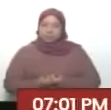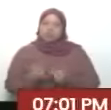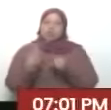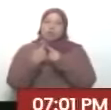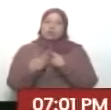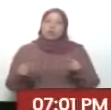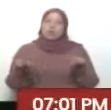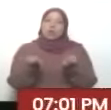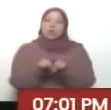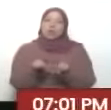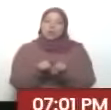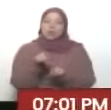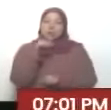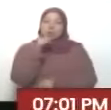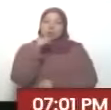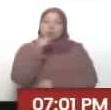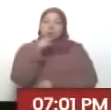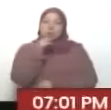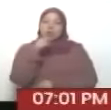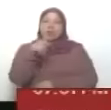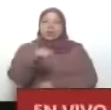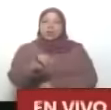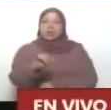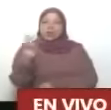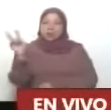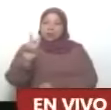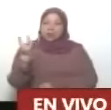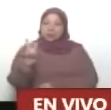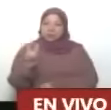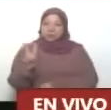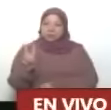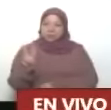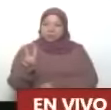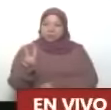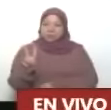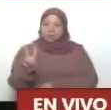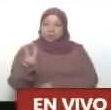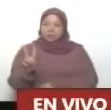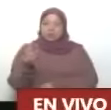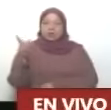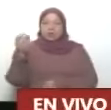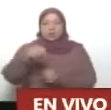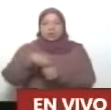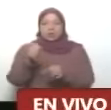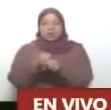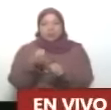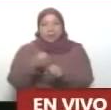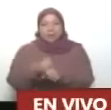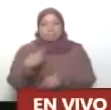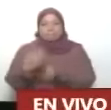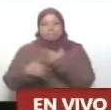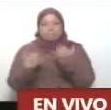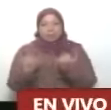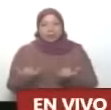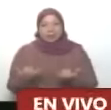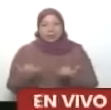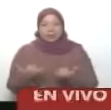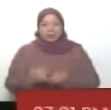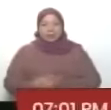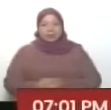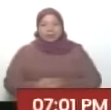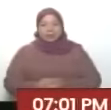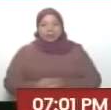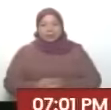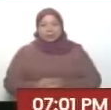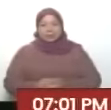hemos aprendido a navegar en tempestades. Dicen que un marinero no se hace